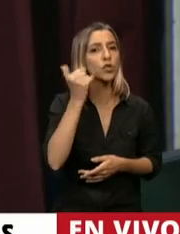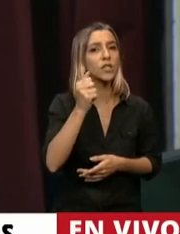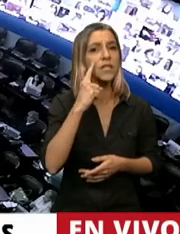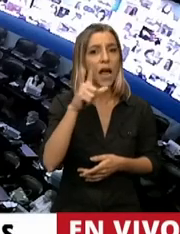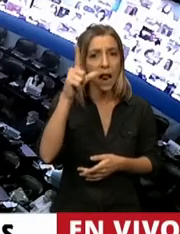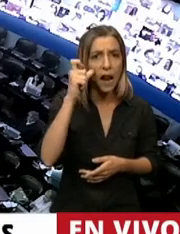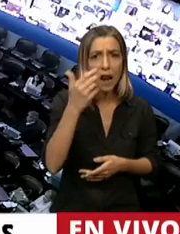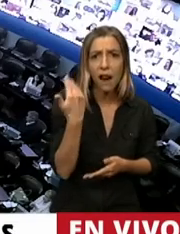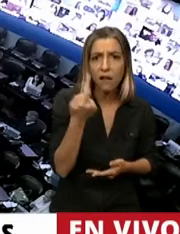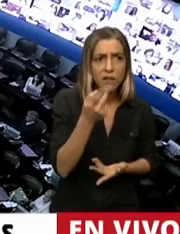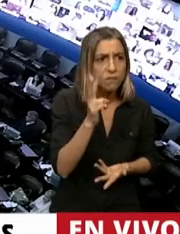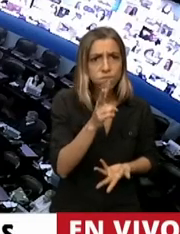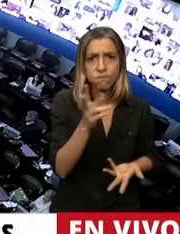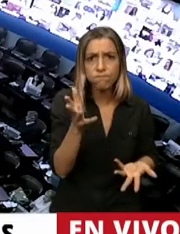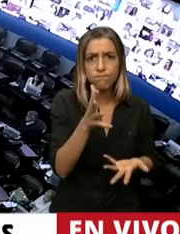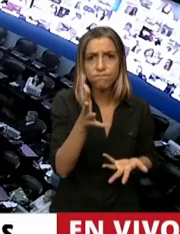zona